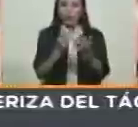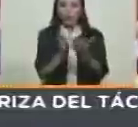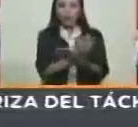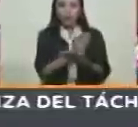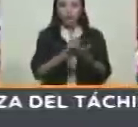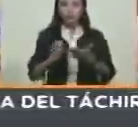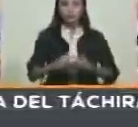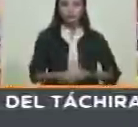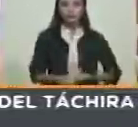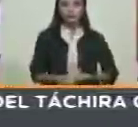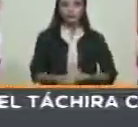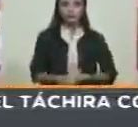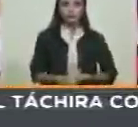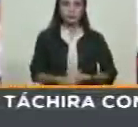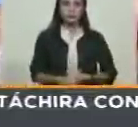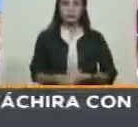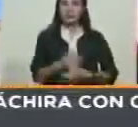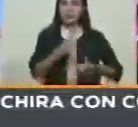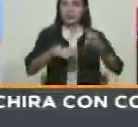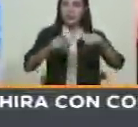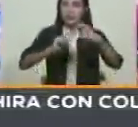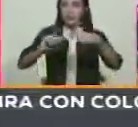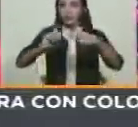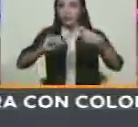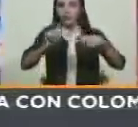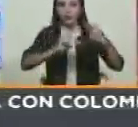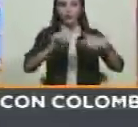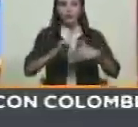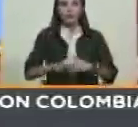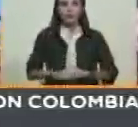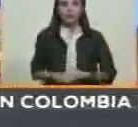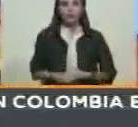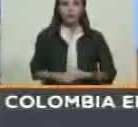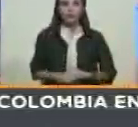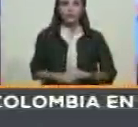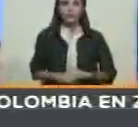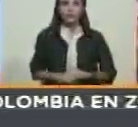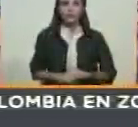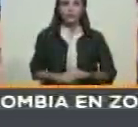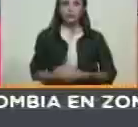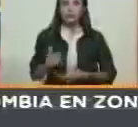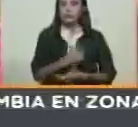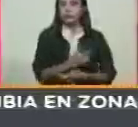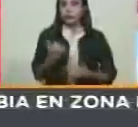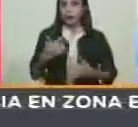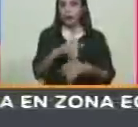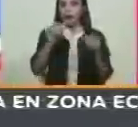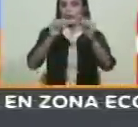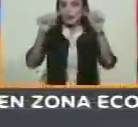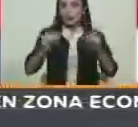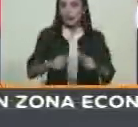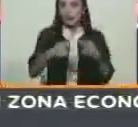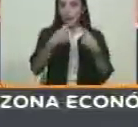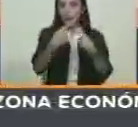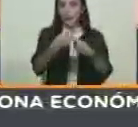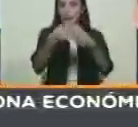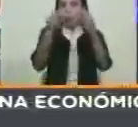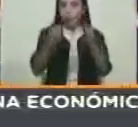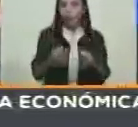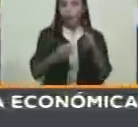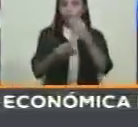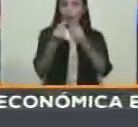en los procesos de comercialización un gran cambio en la fijación del sistema de precios de todos los